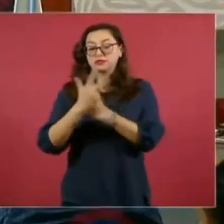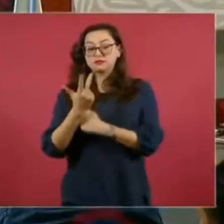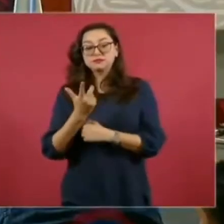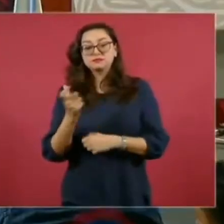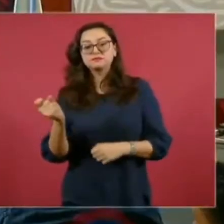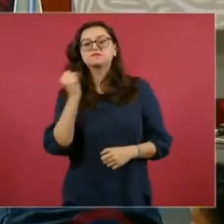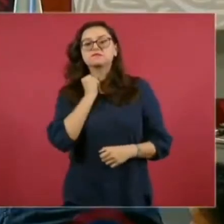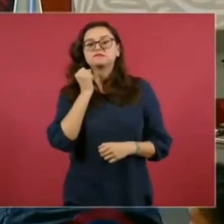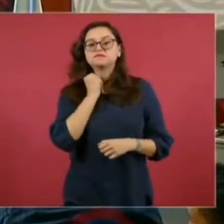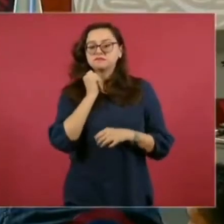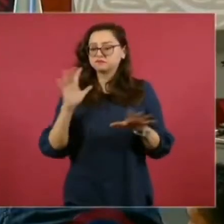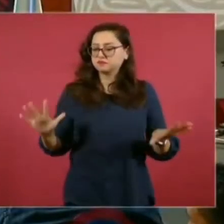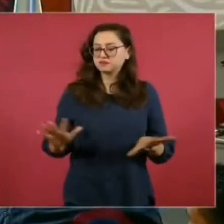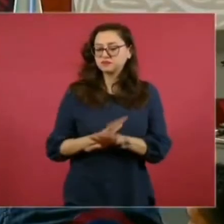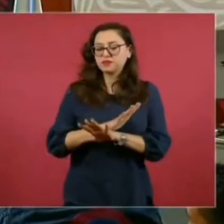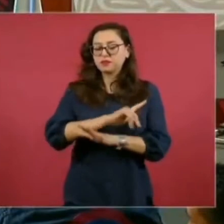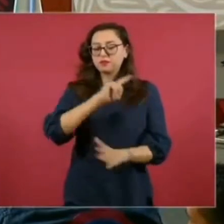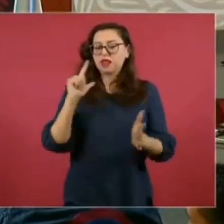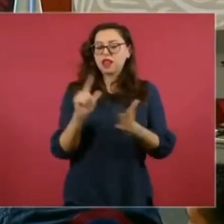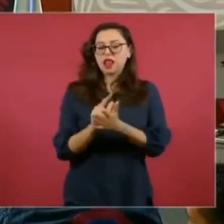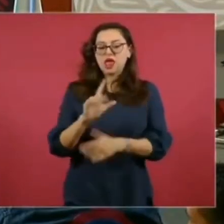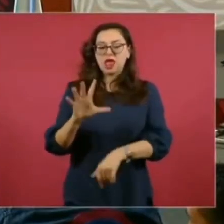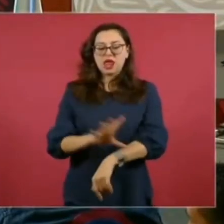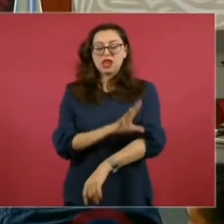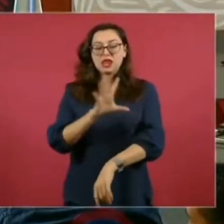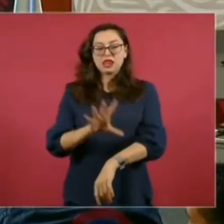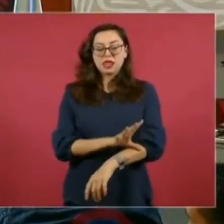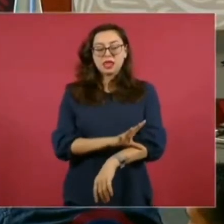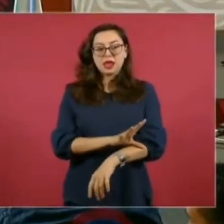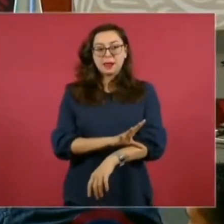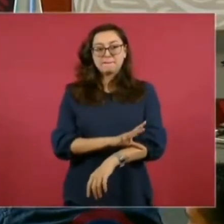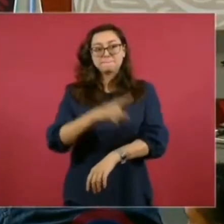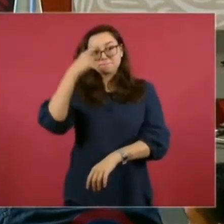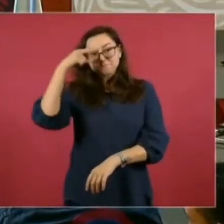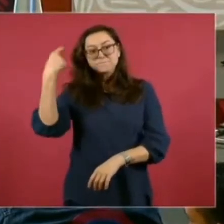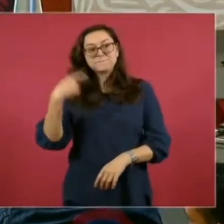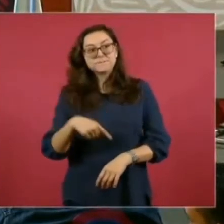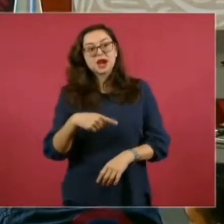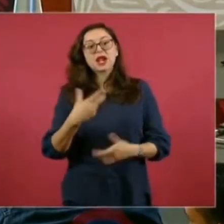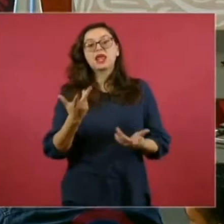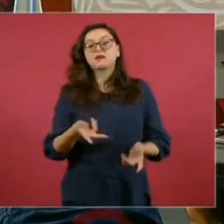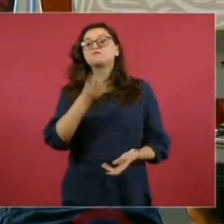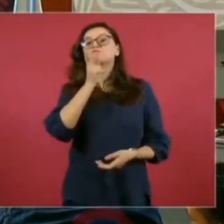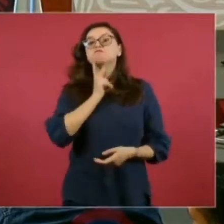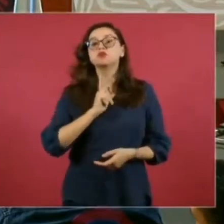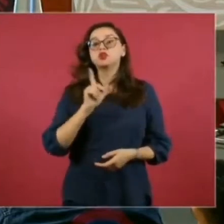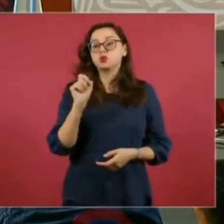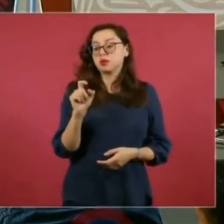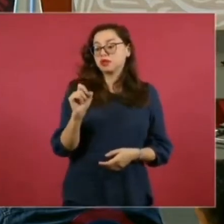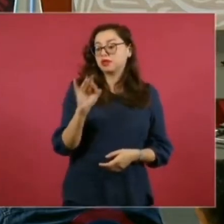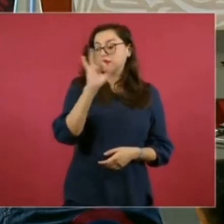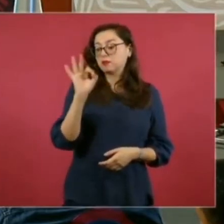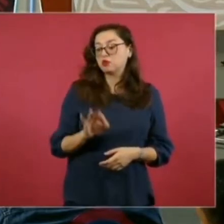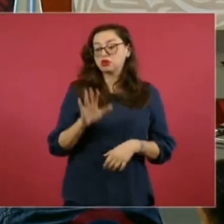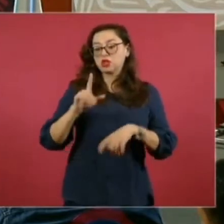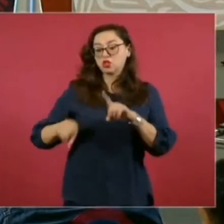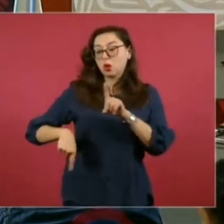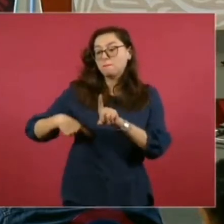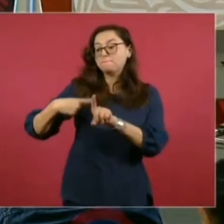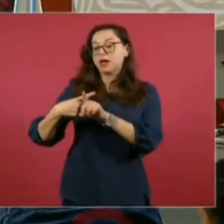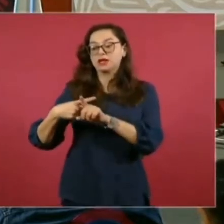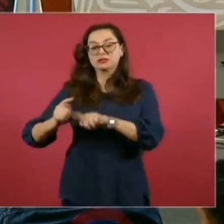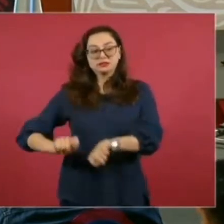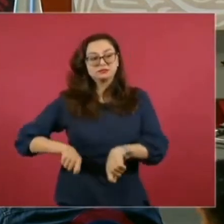aprobaron la reforma energética para entregar 20% del potencial petrolero del país a empresas particulares, nacionales